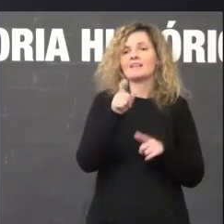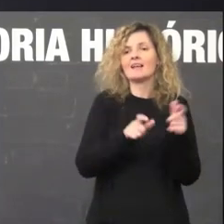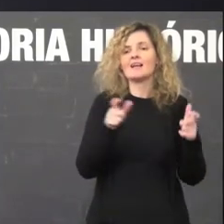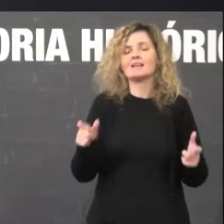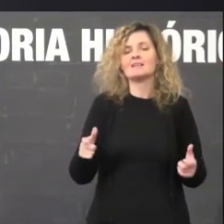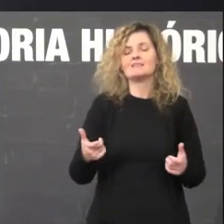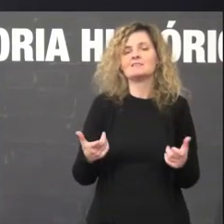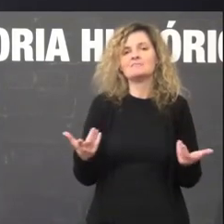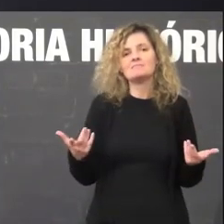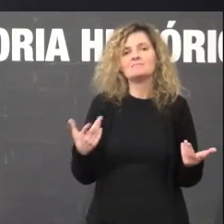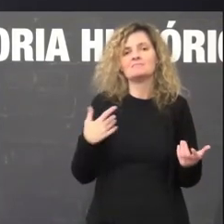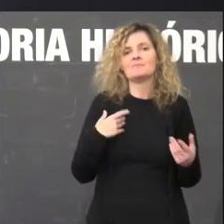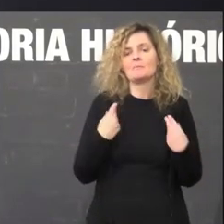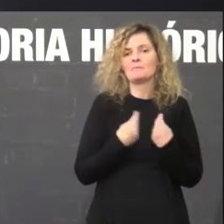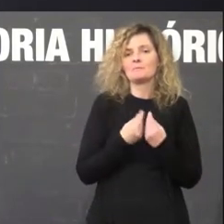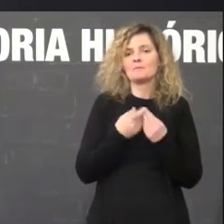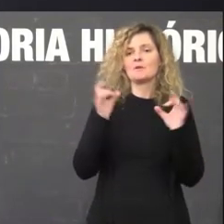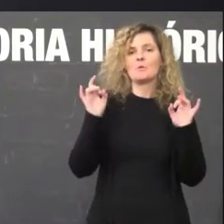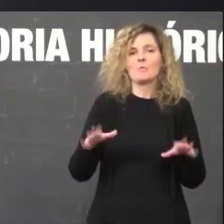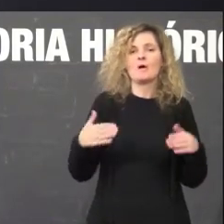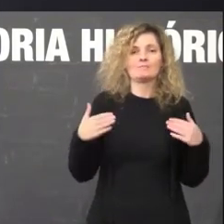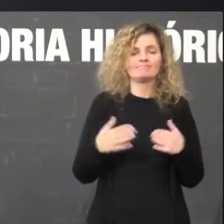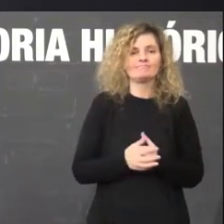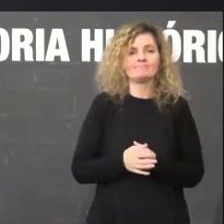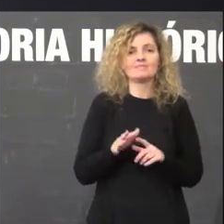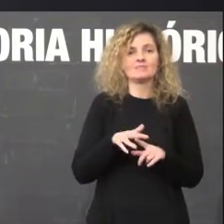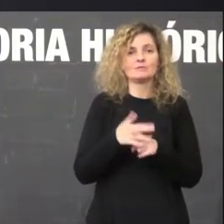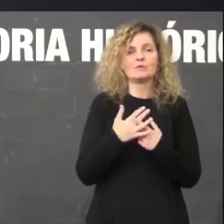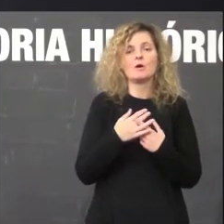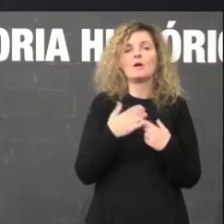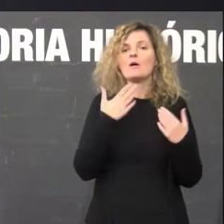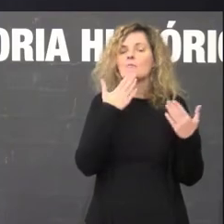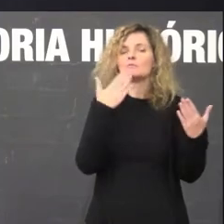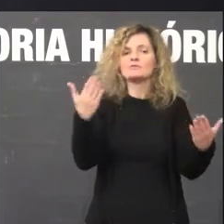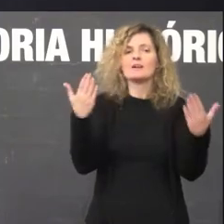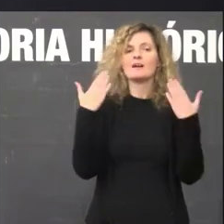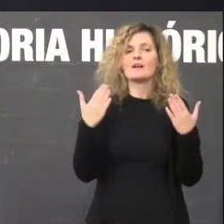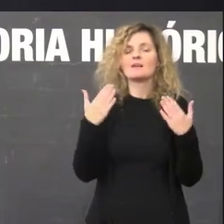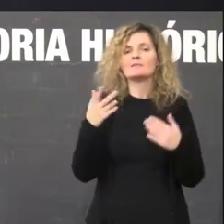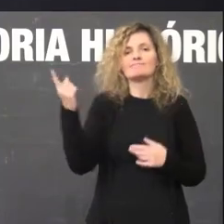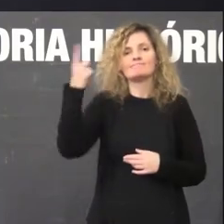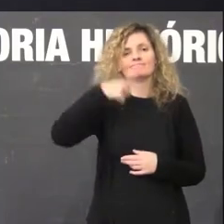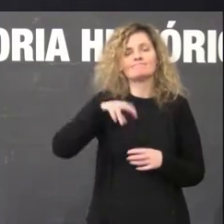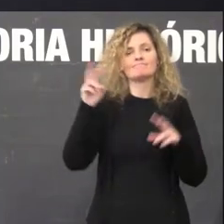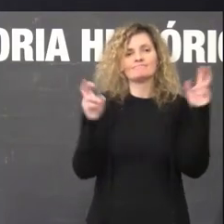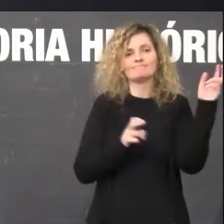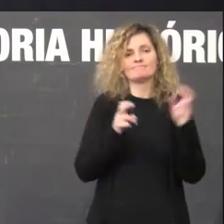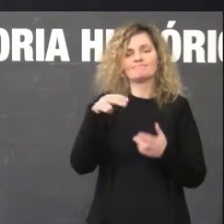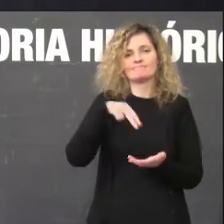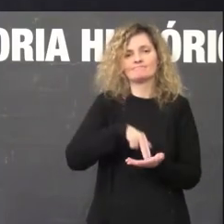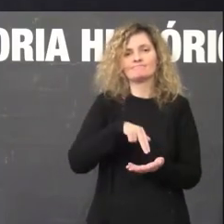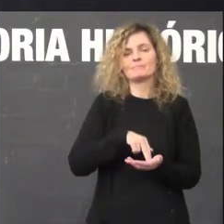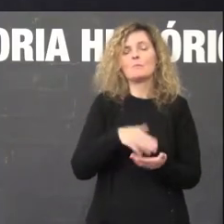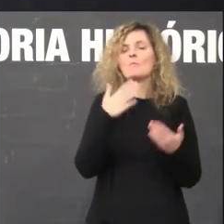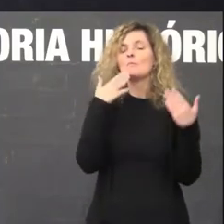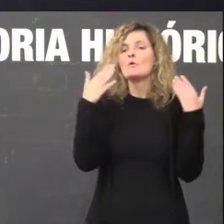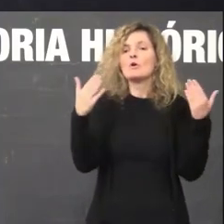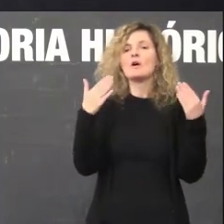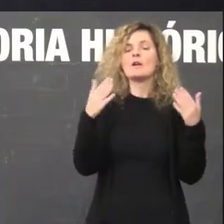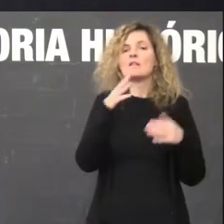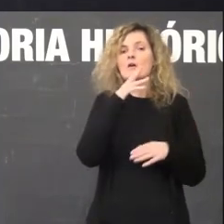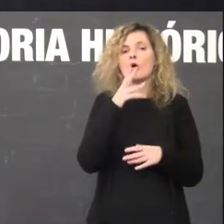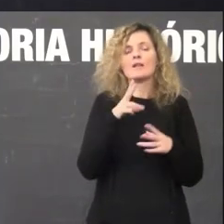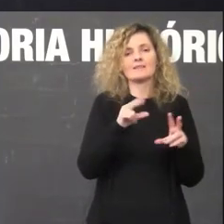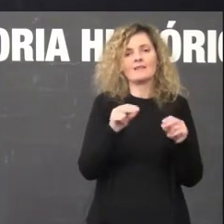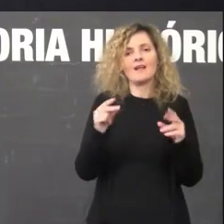que pasamos o mesmo, non? Por tanto, moitas grazas pola vosa presenza, moitas grazas, polo